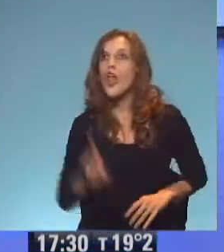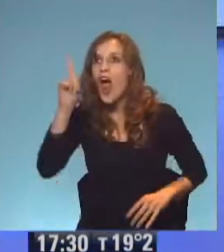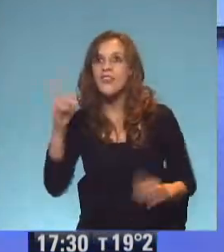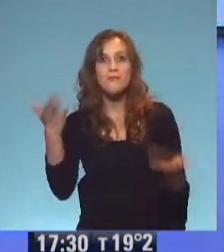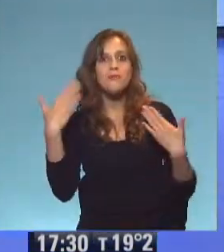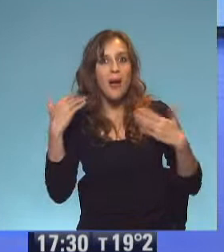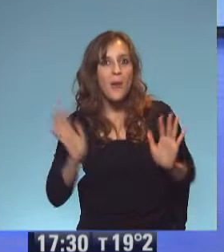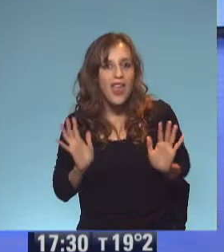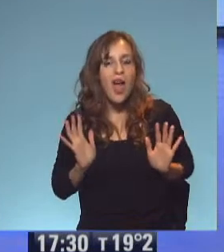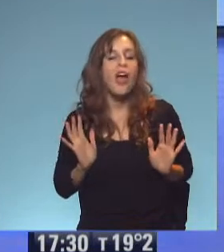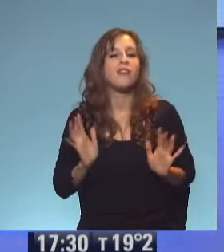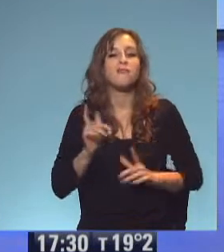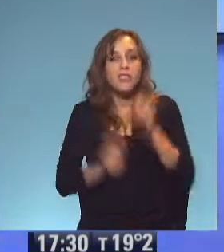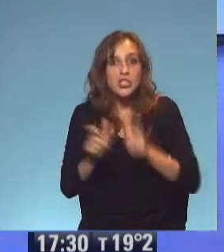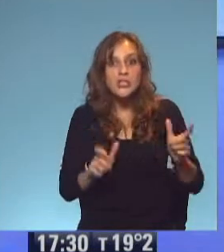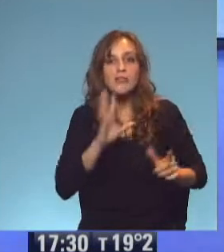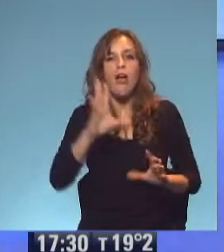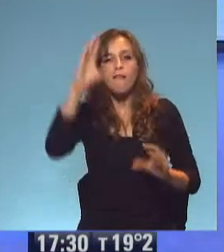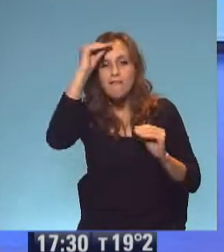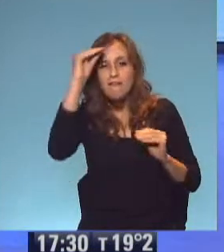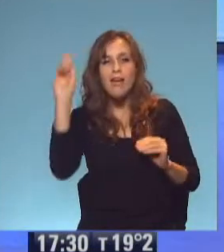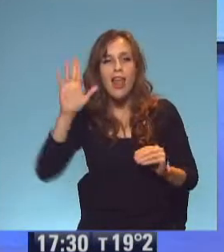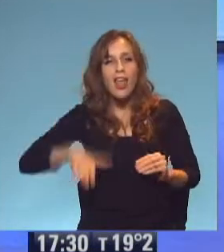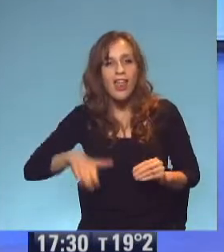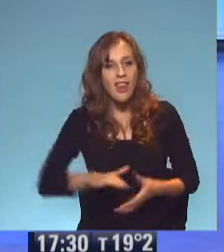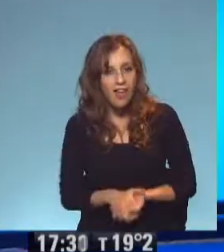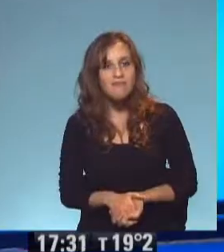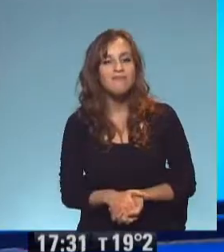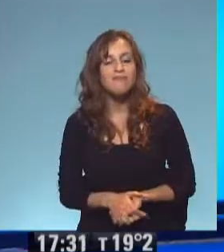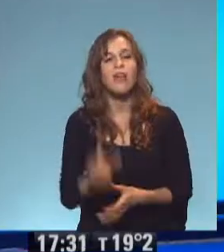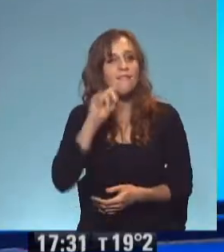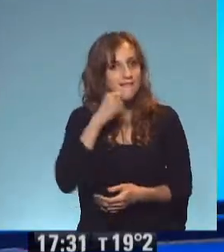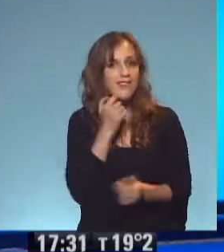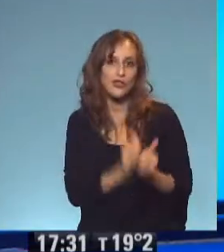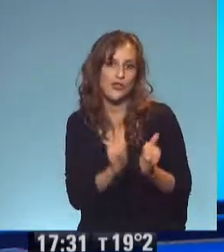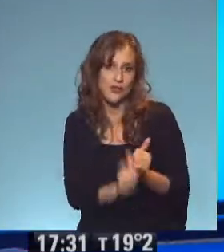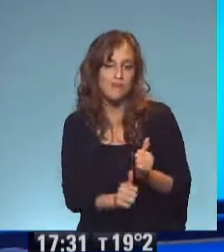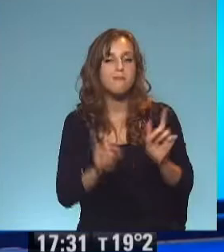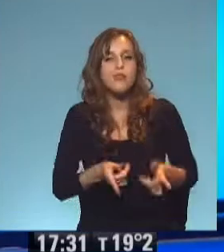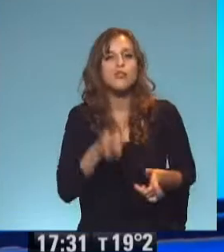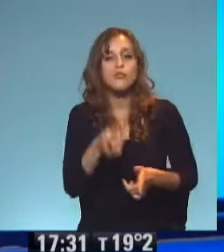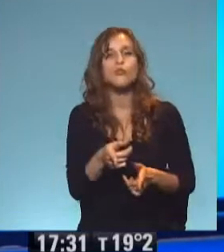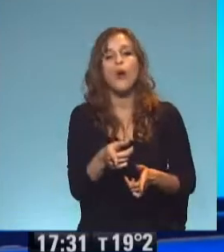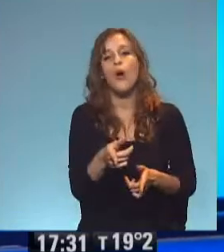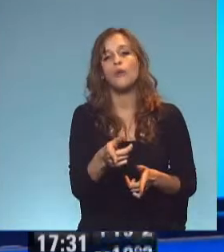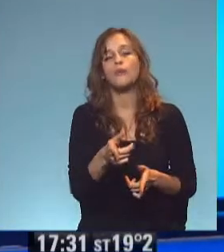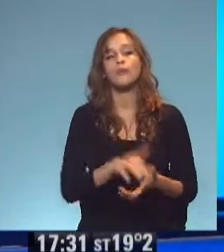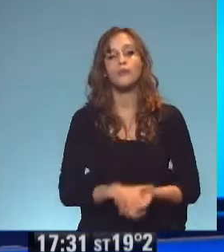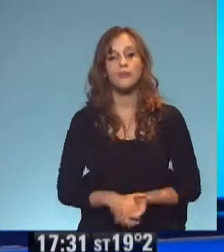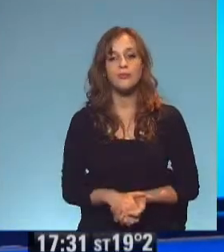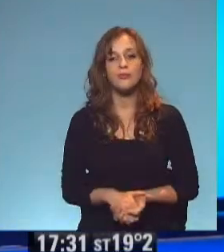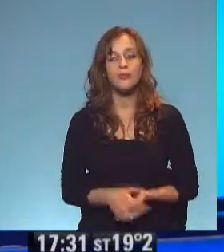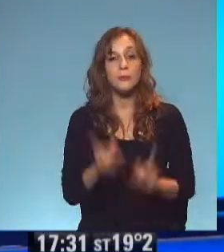Qué hermoso. Hermosa historia. Y así como cuenta esta historia, que es